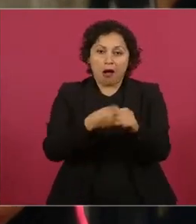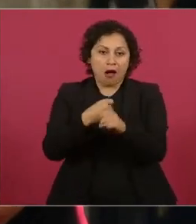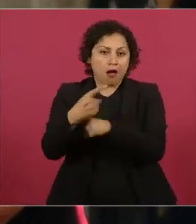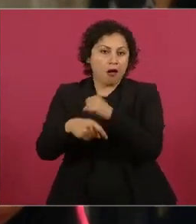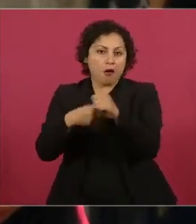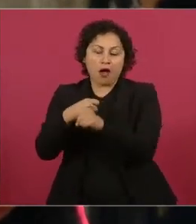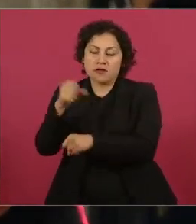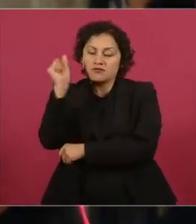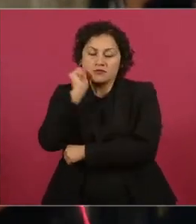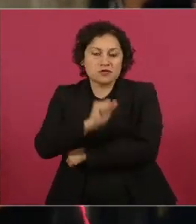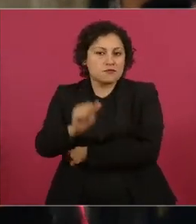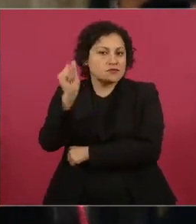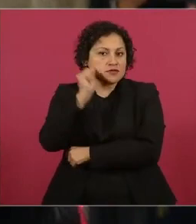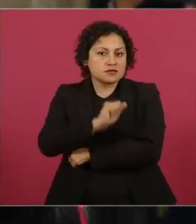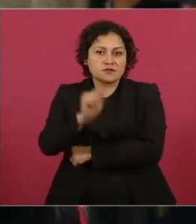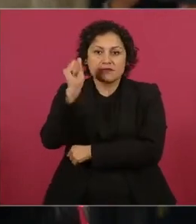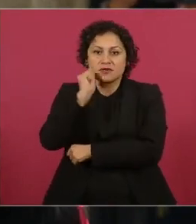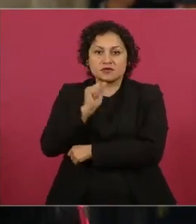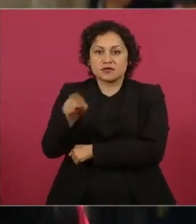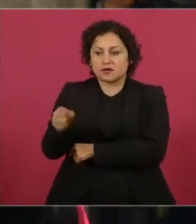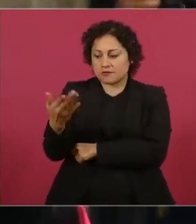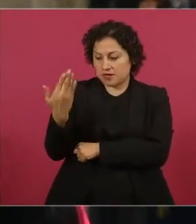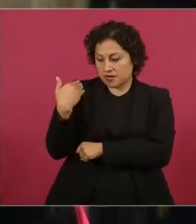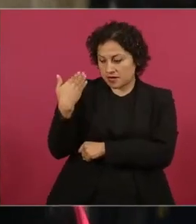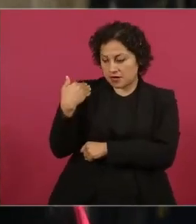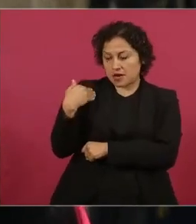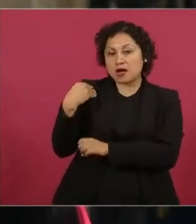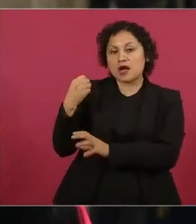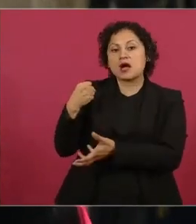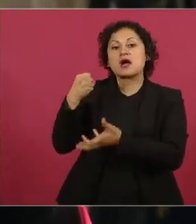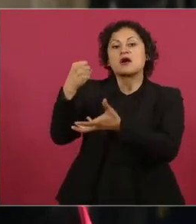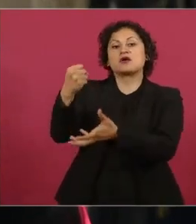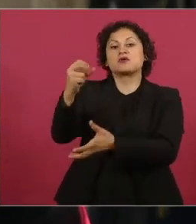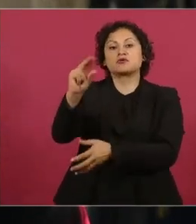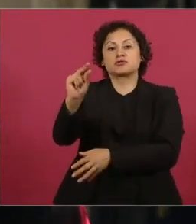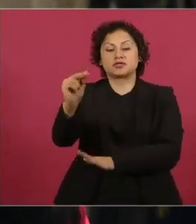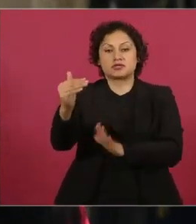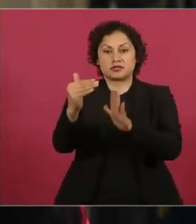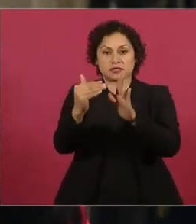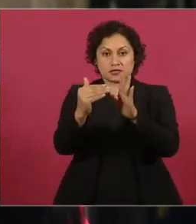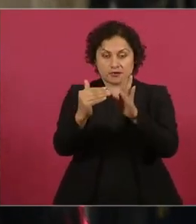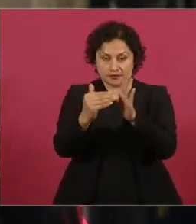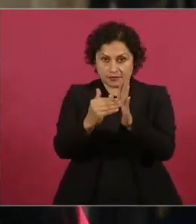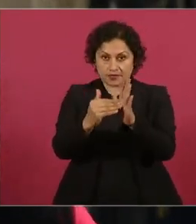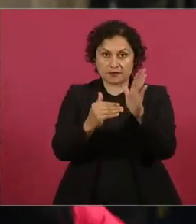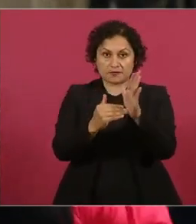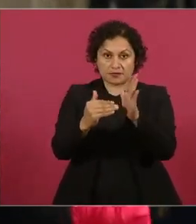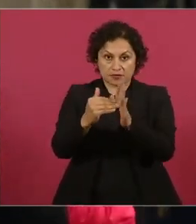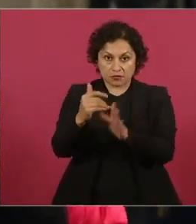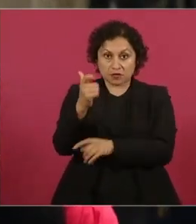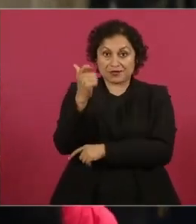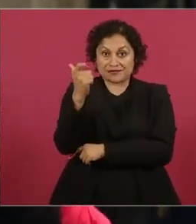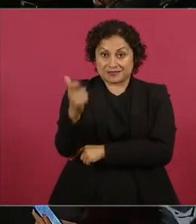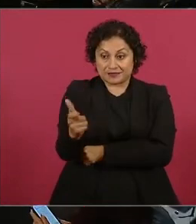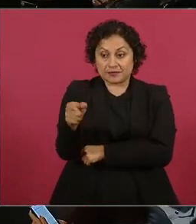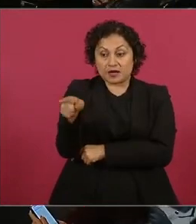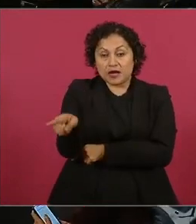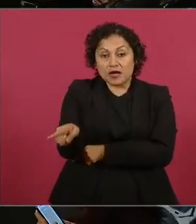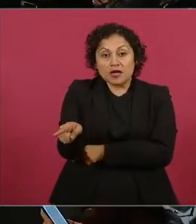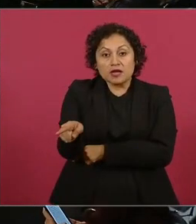hasta junio, habían ejercido de sus 80 mil millones de pesos que tenían de presupuesto este año,